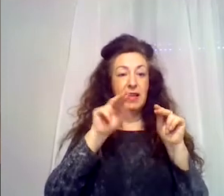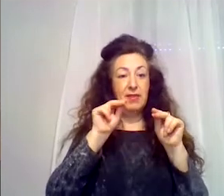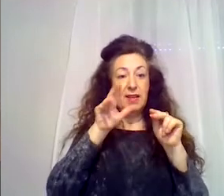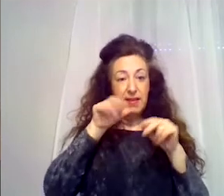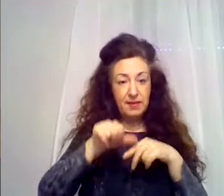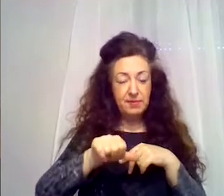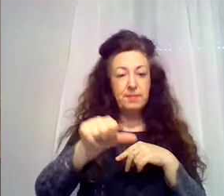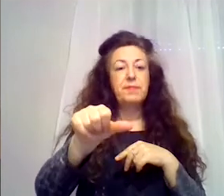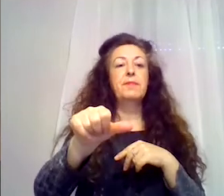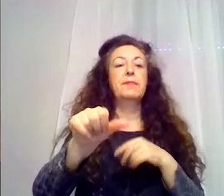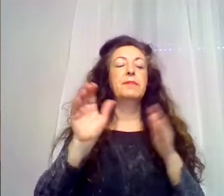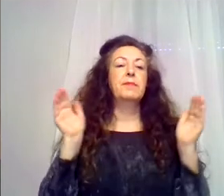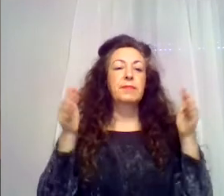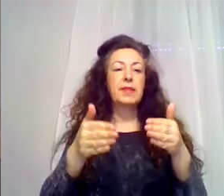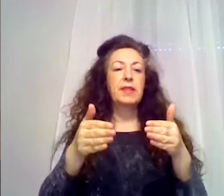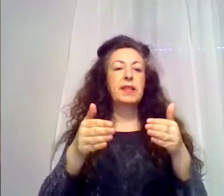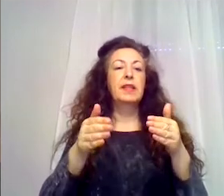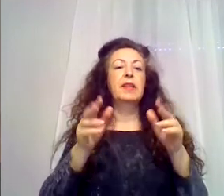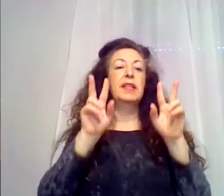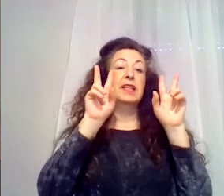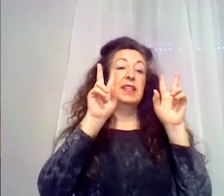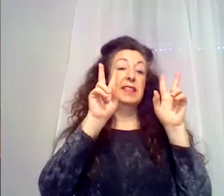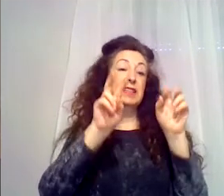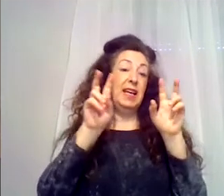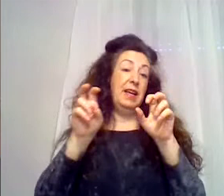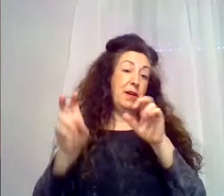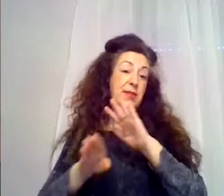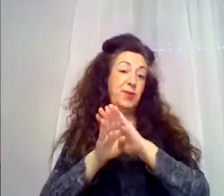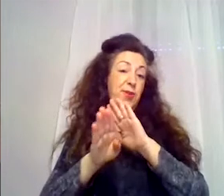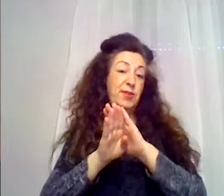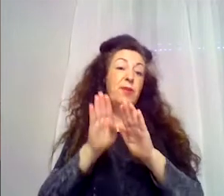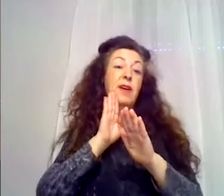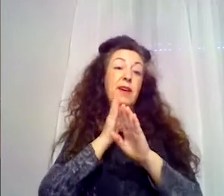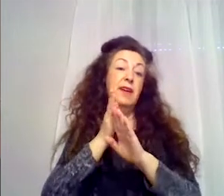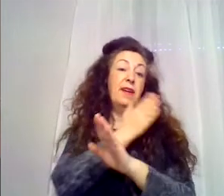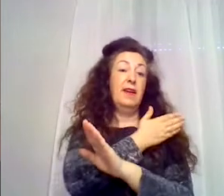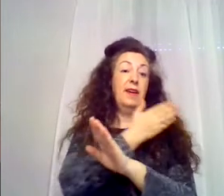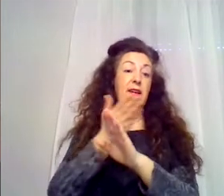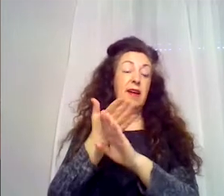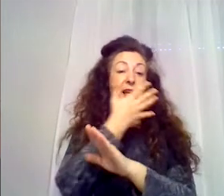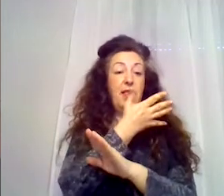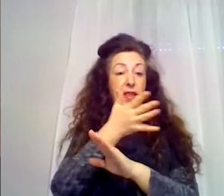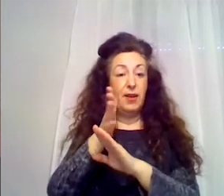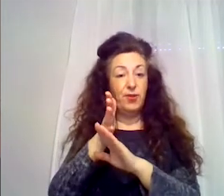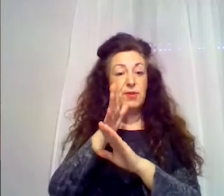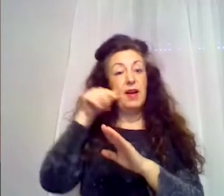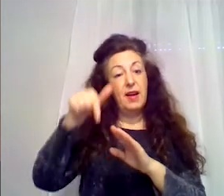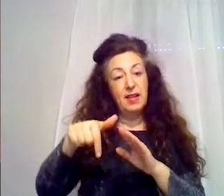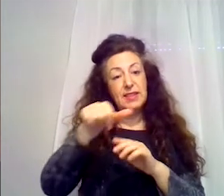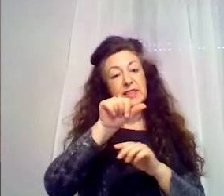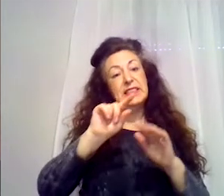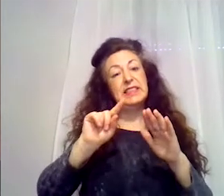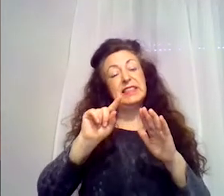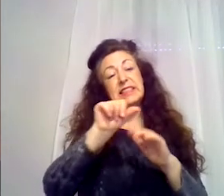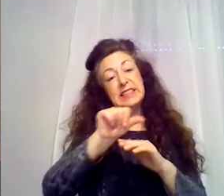ya nos vienen ocupando 5 semanas, esta es la sexta, y que realmente nos ayudan a incidir en un tema que